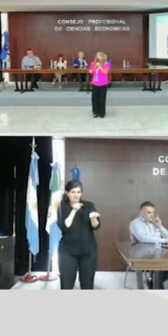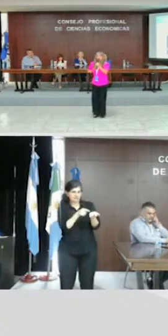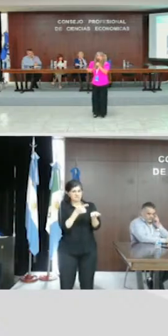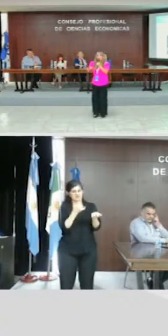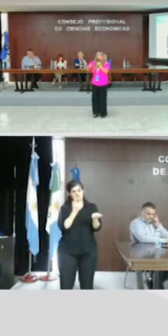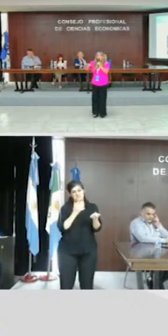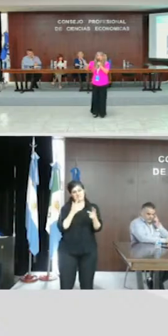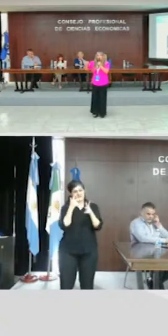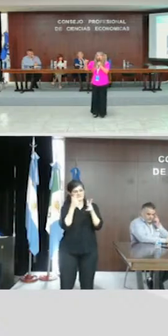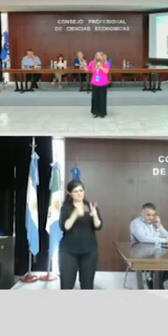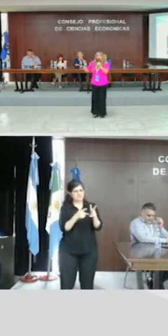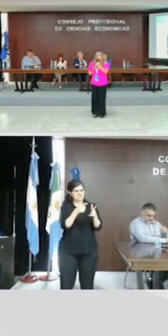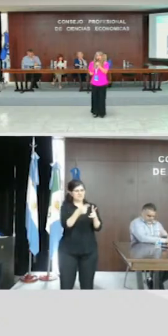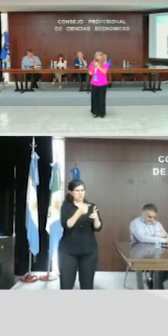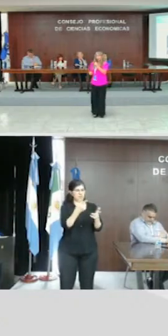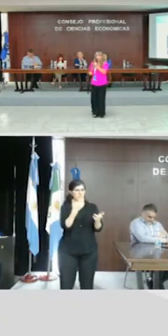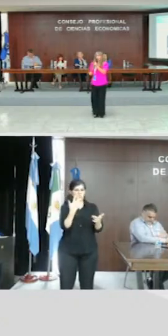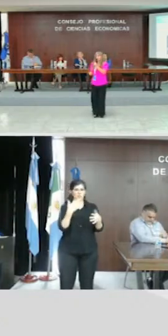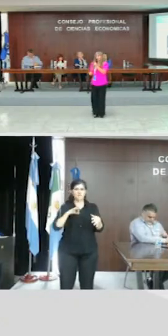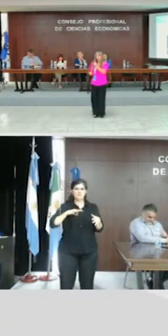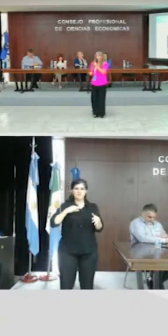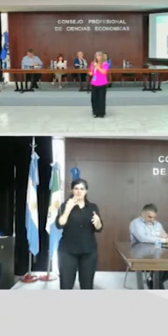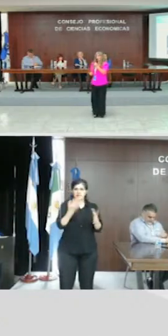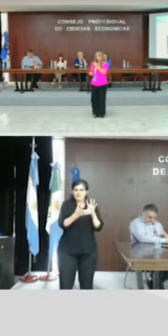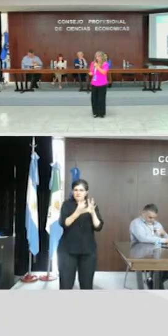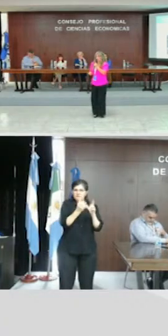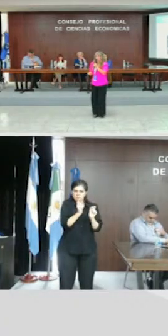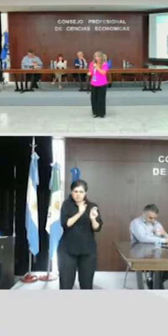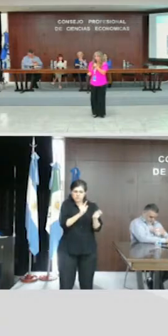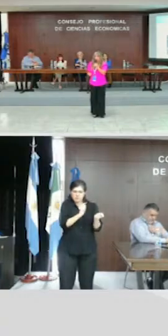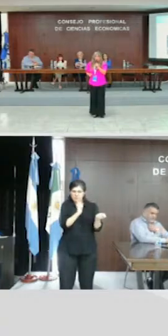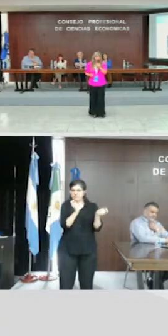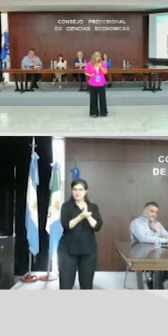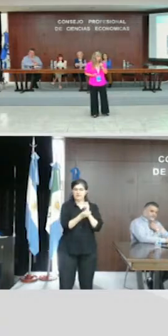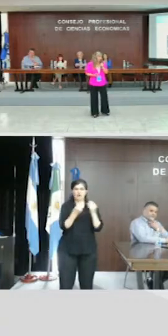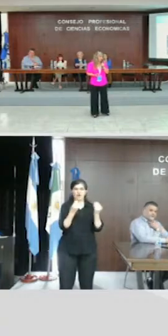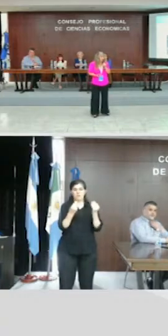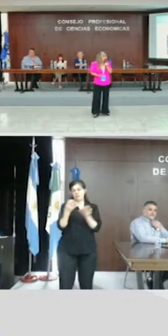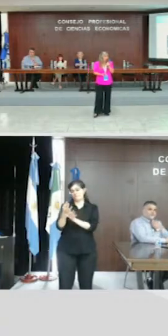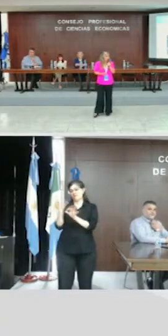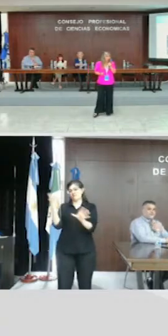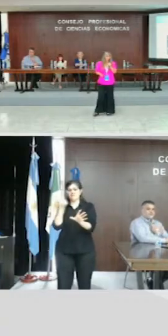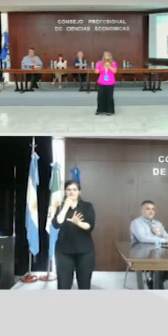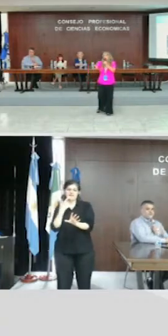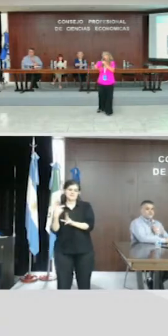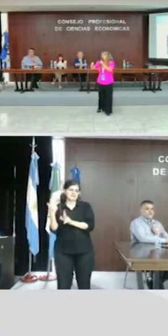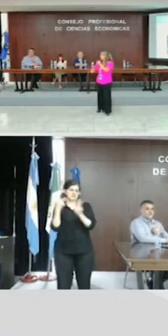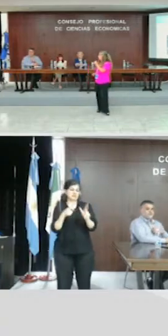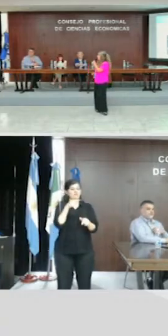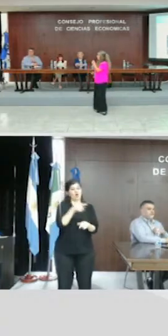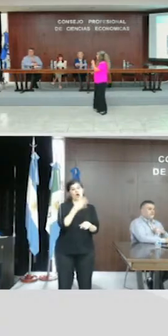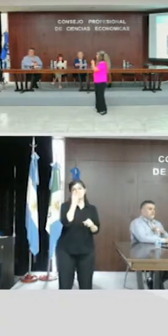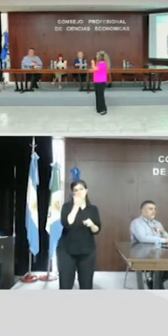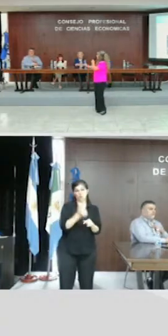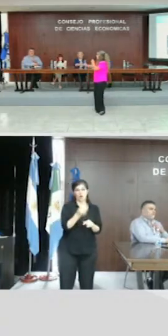¿Cómo hago este cambio de estilo de vida? No es fácil decir, para los profesionales se nos hace súper fácil, no comas